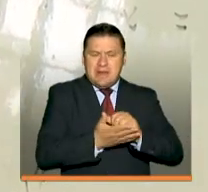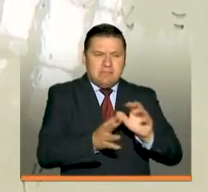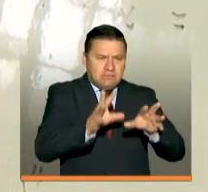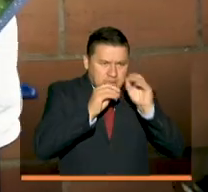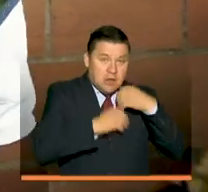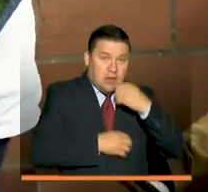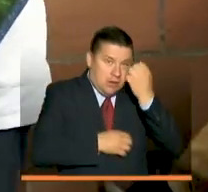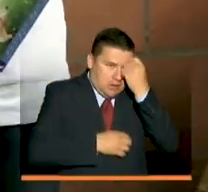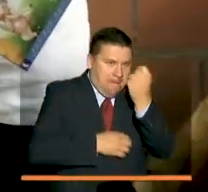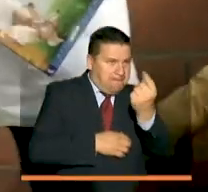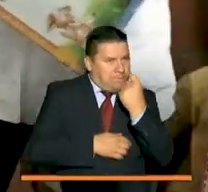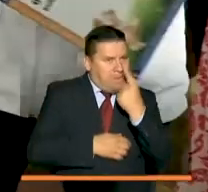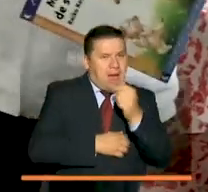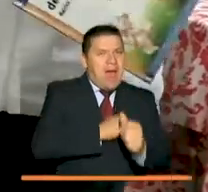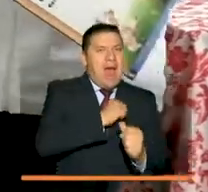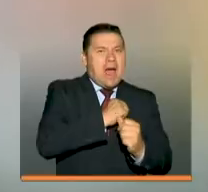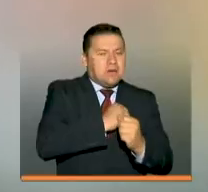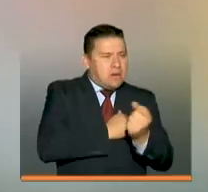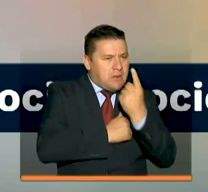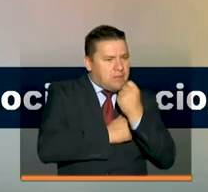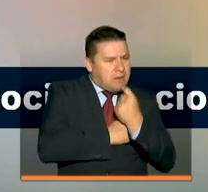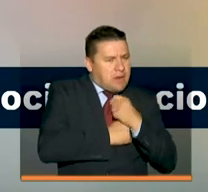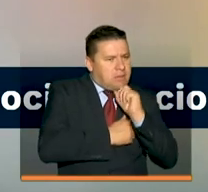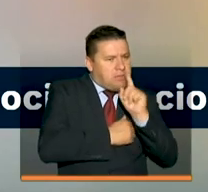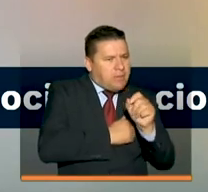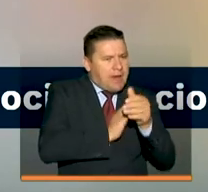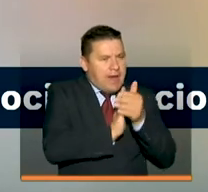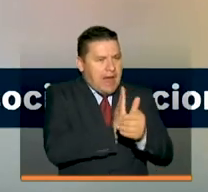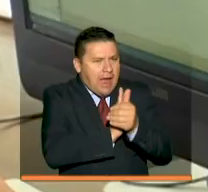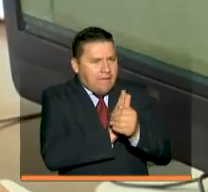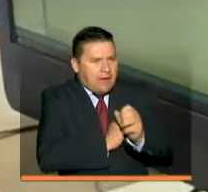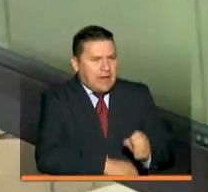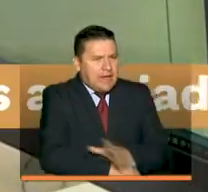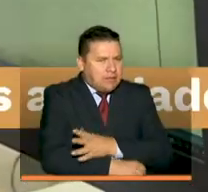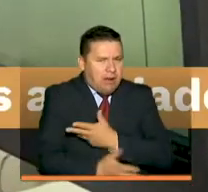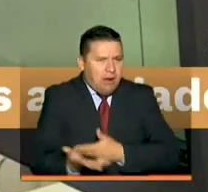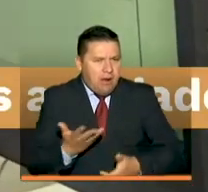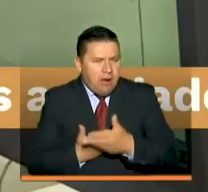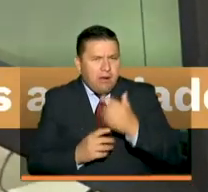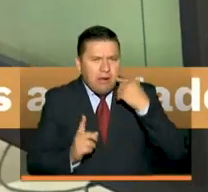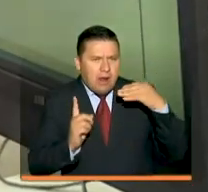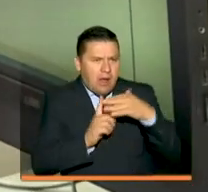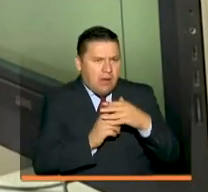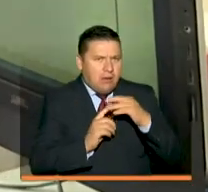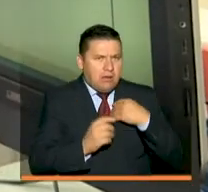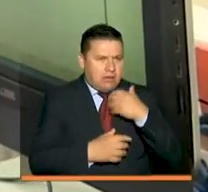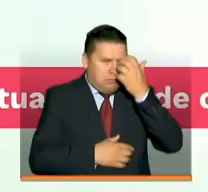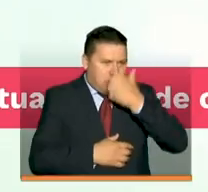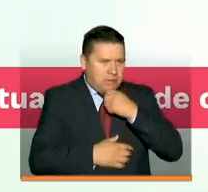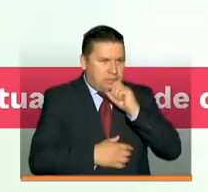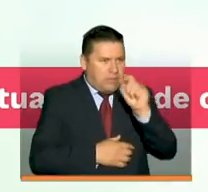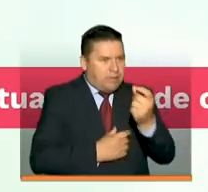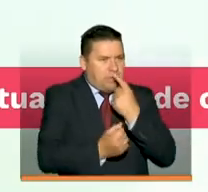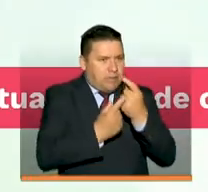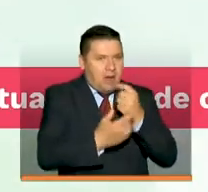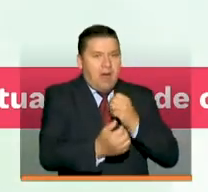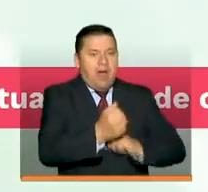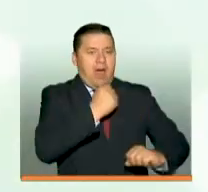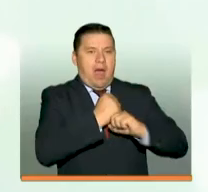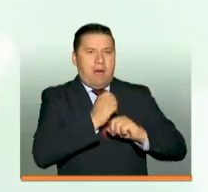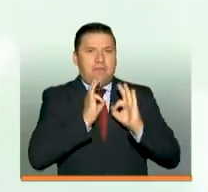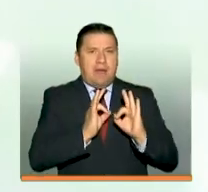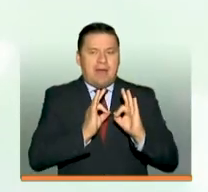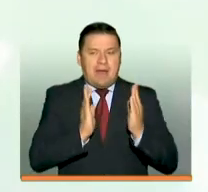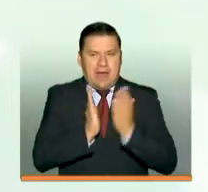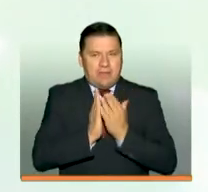tendrán acceso a cuestionarios auxiliares que recogerán información de habilidades socioemocionales, factores asociados y la valoración de factores ante situaciones de